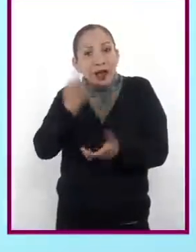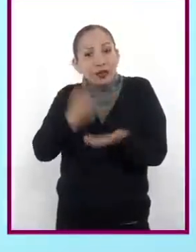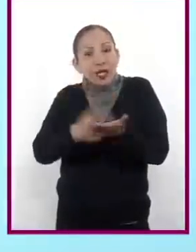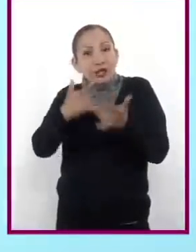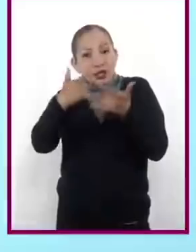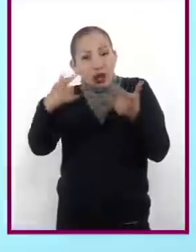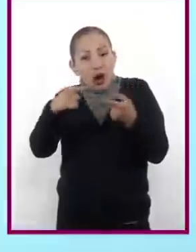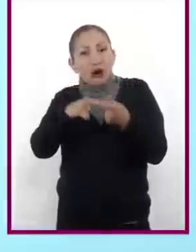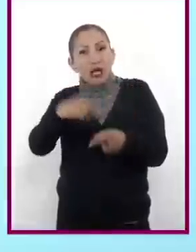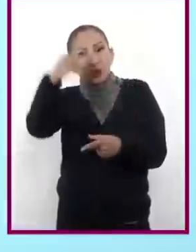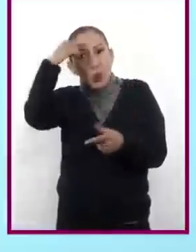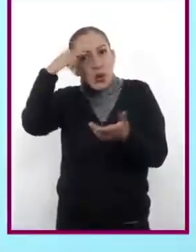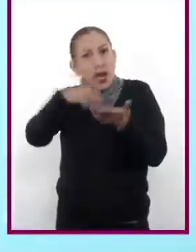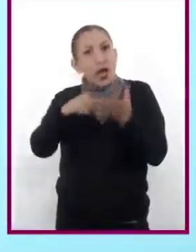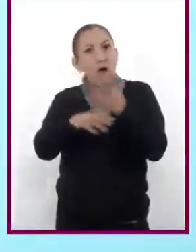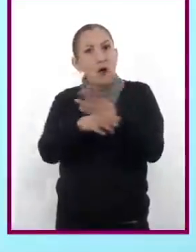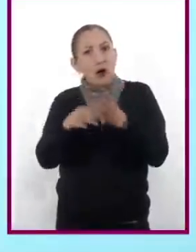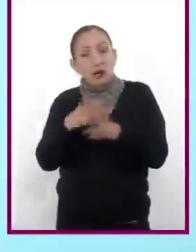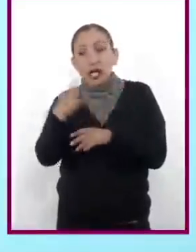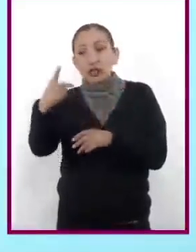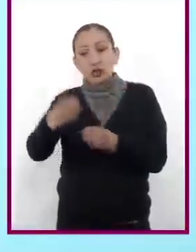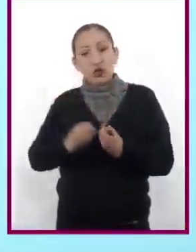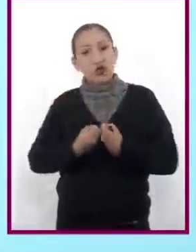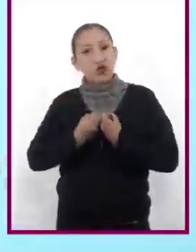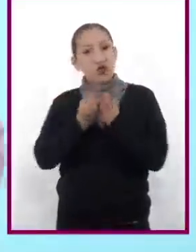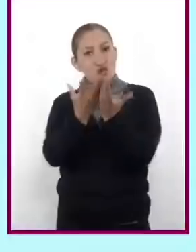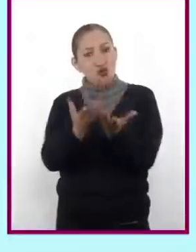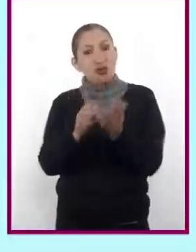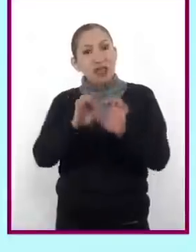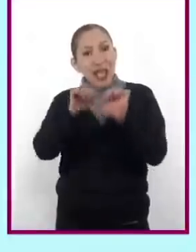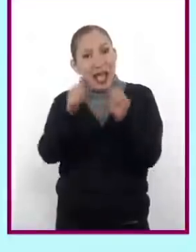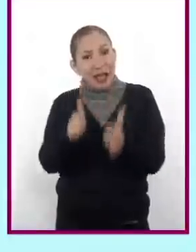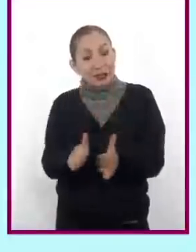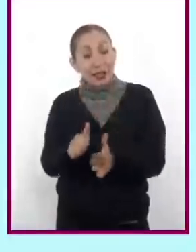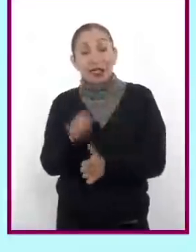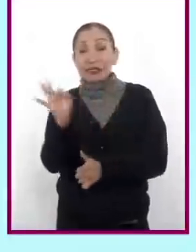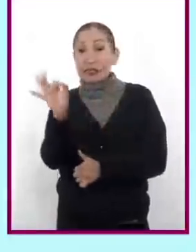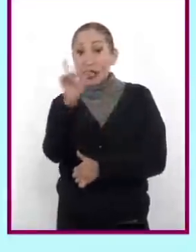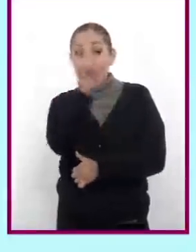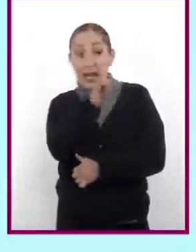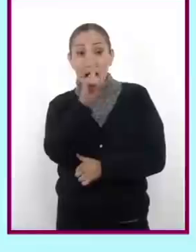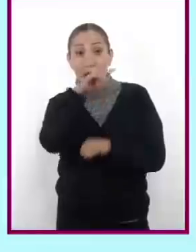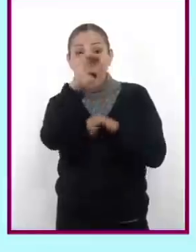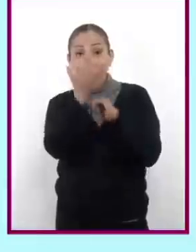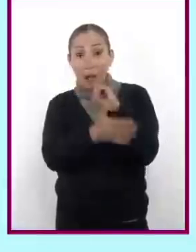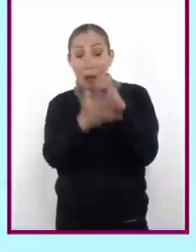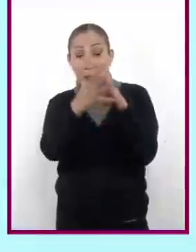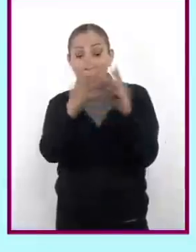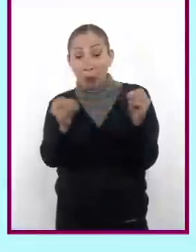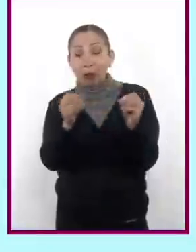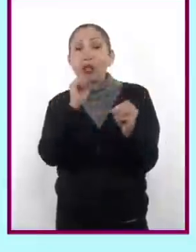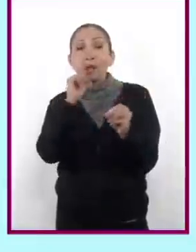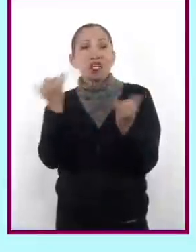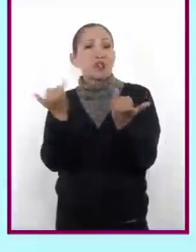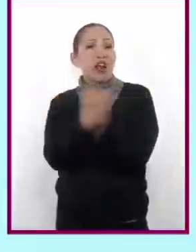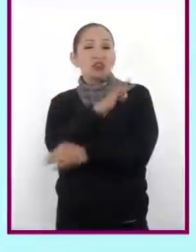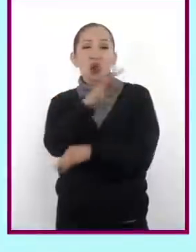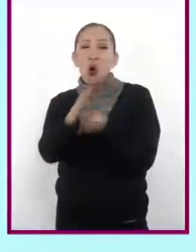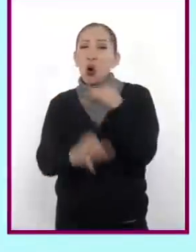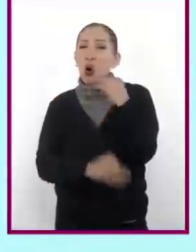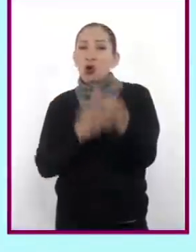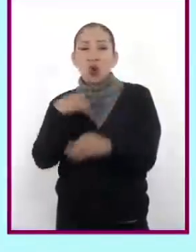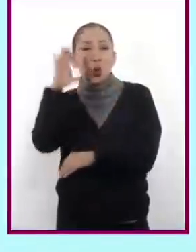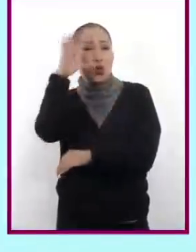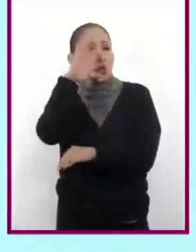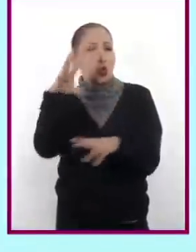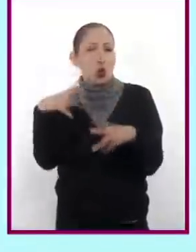historia, creencias y manifestaciones artísticas. Si una lengua muere, con ella perece una cultura.